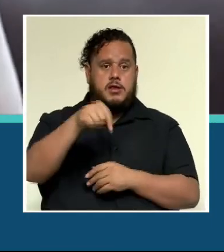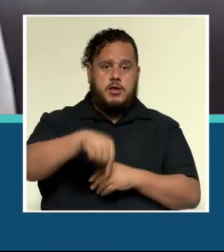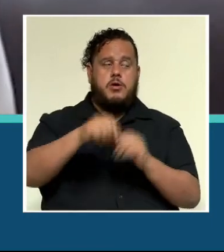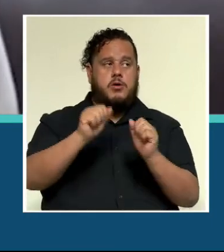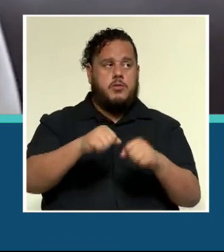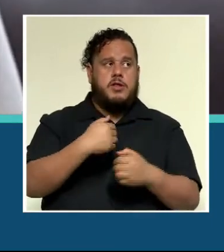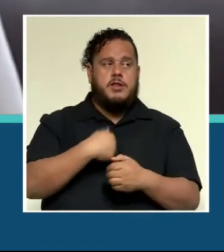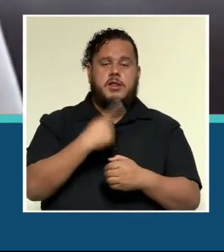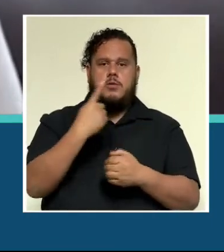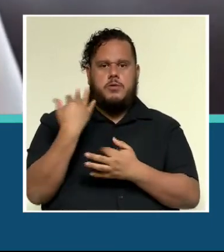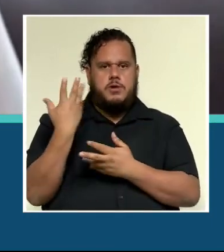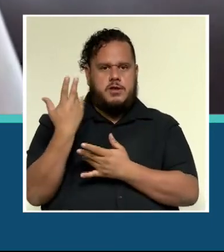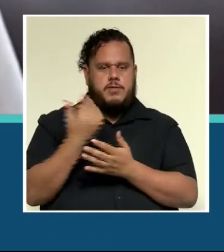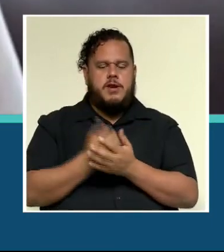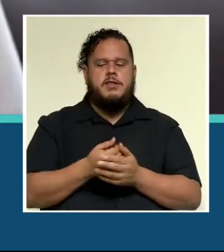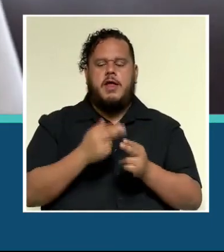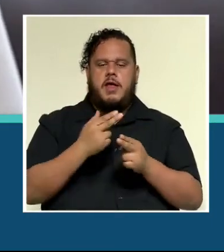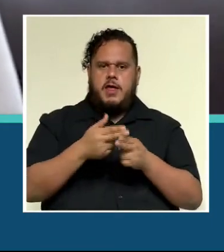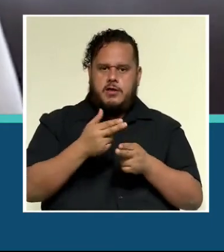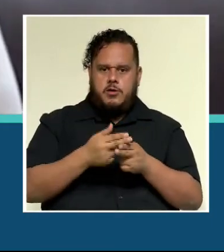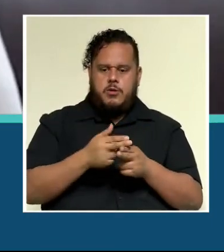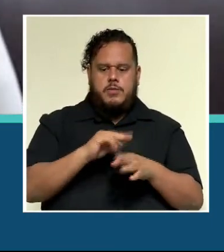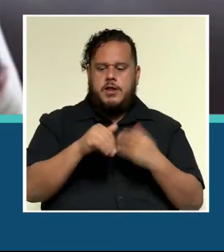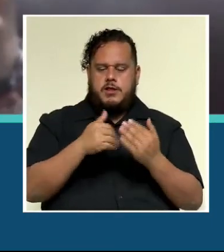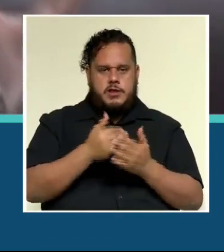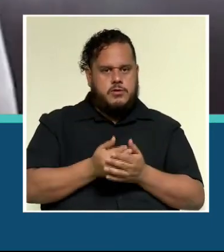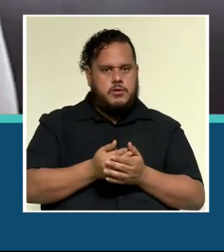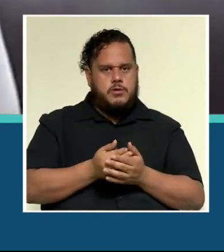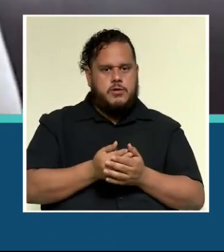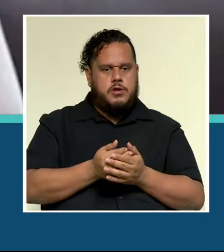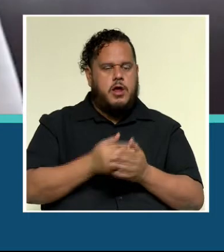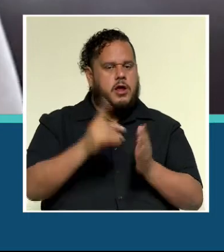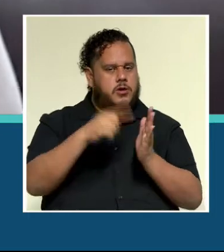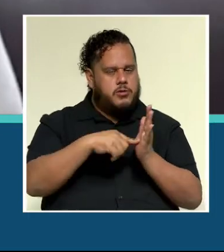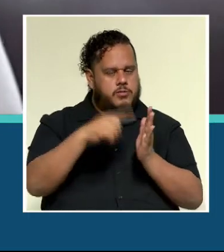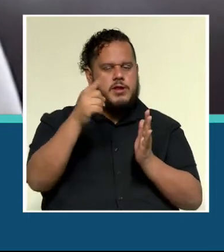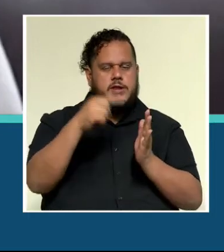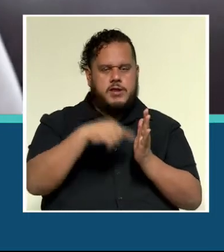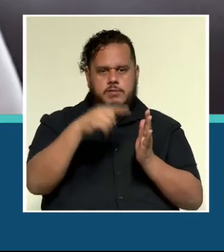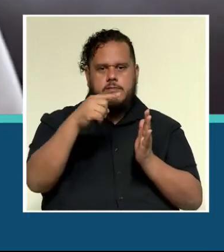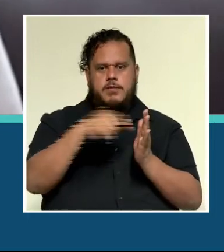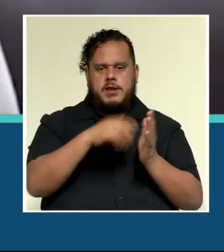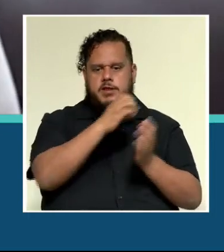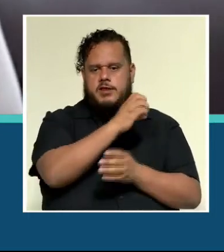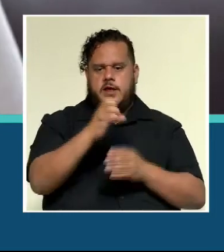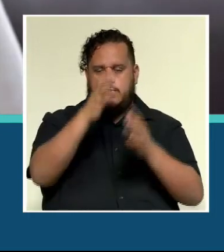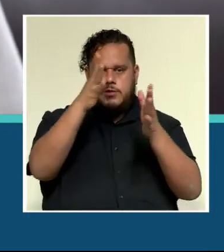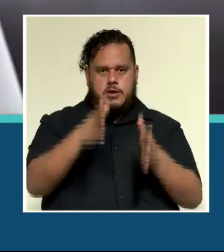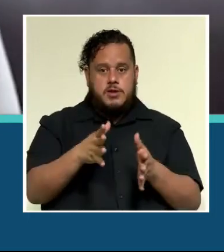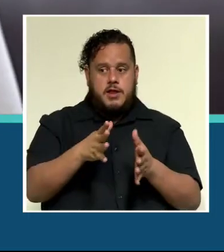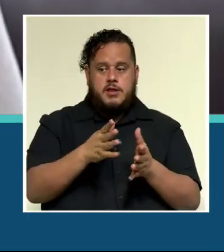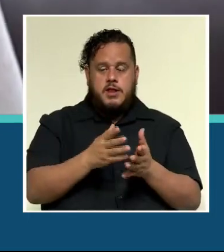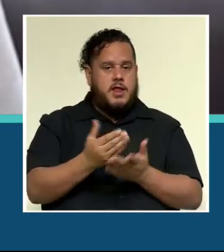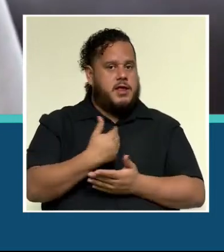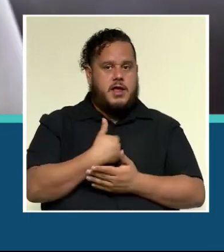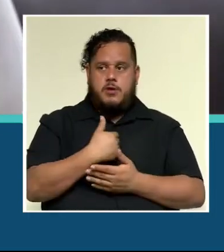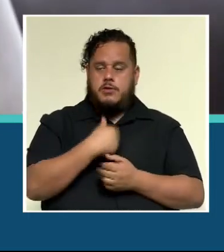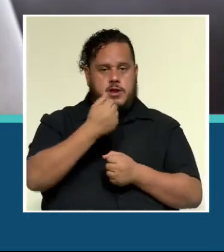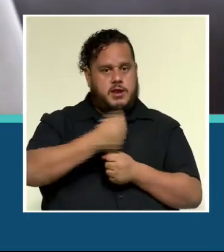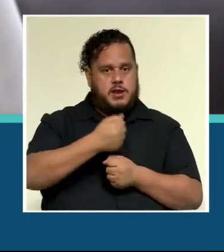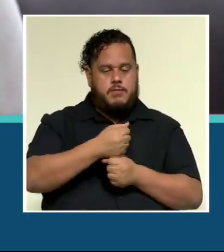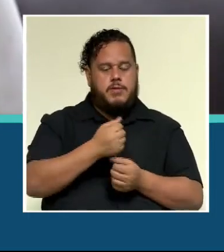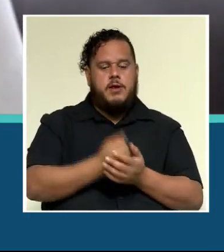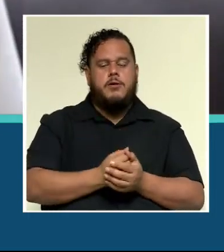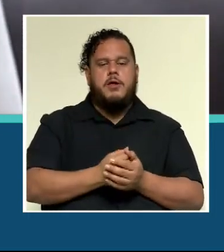una esperanza, en nombre de los miles y miles de costarricenses que están sin empleo,